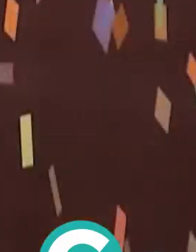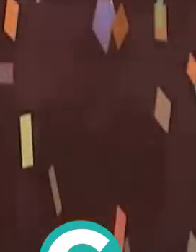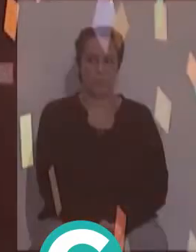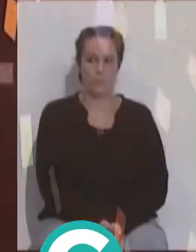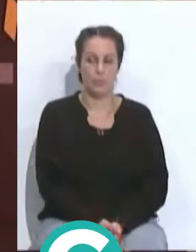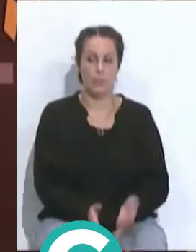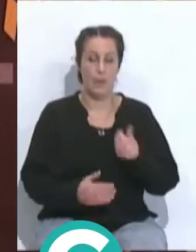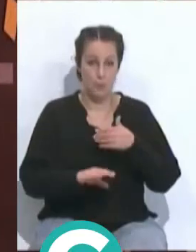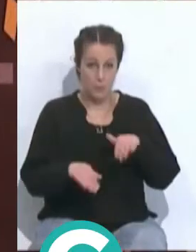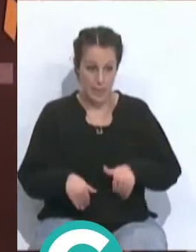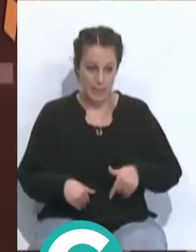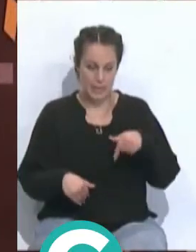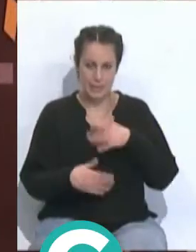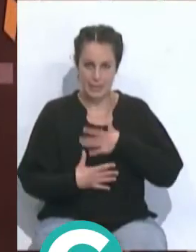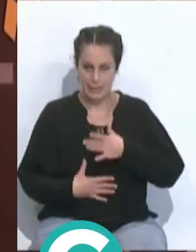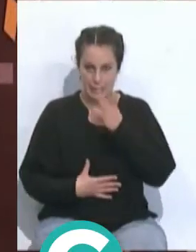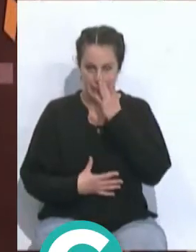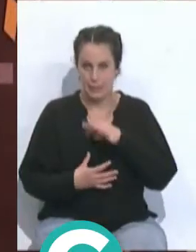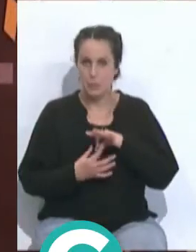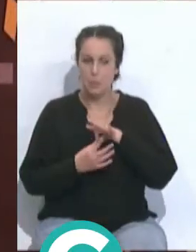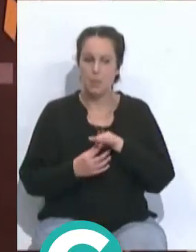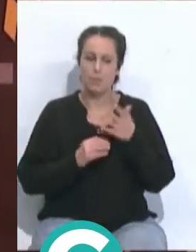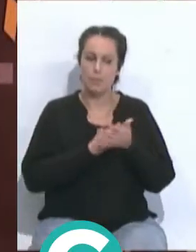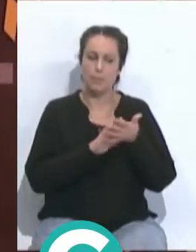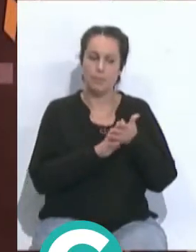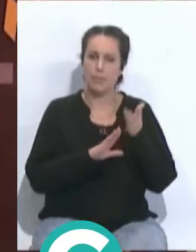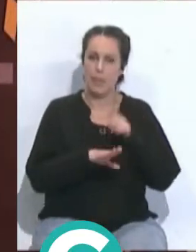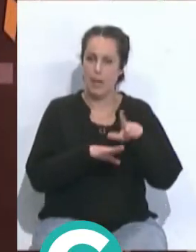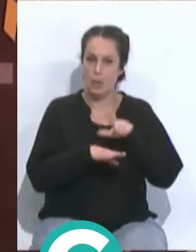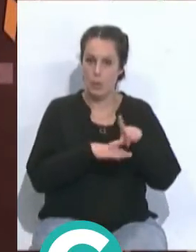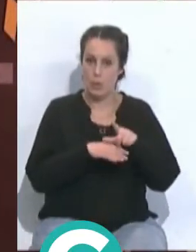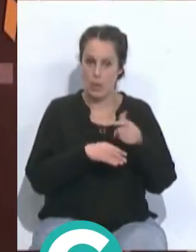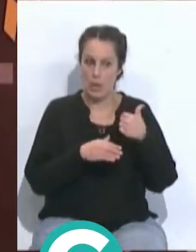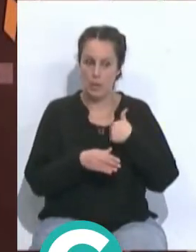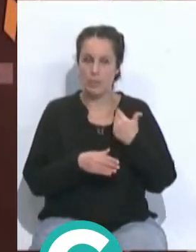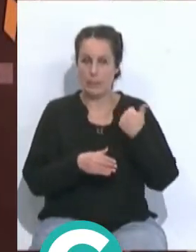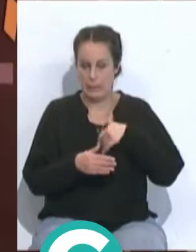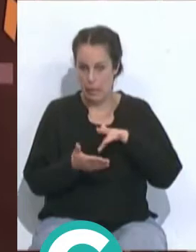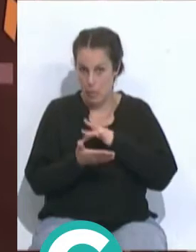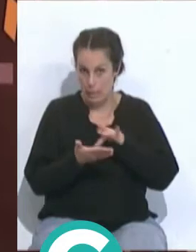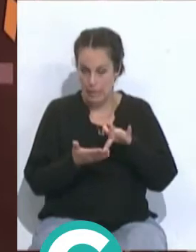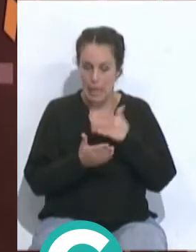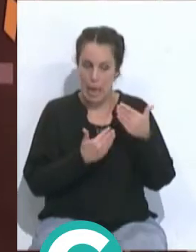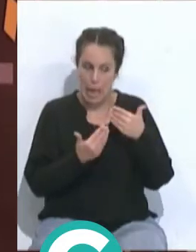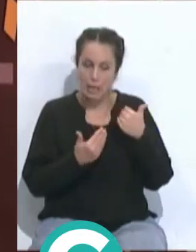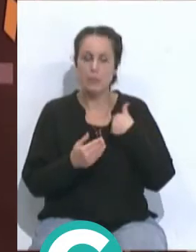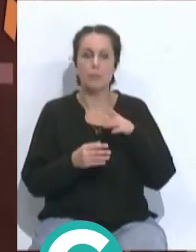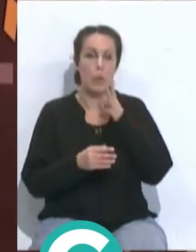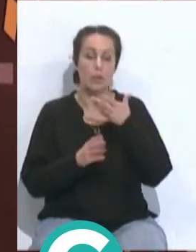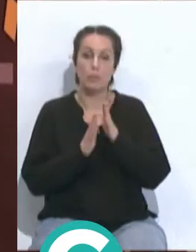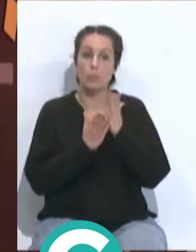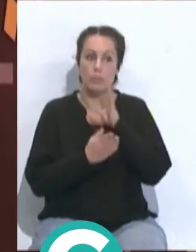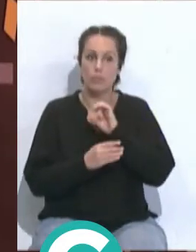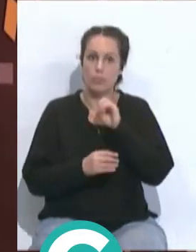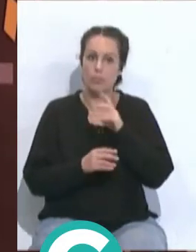Ya estamos de vuelta en esta edición de Haciendo Tipo, después de hablar de literatura, de poesía, con ese libro maravilloso sobre